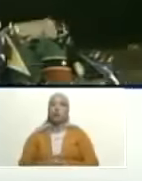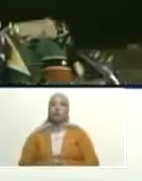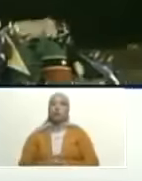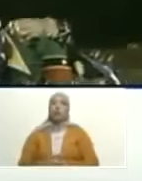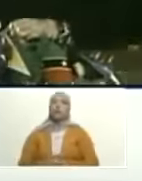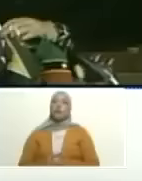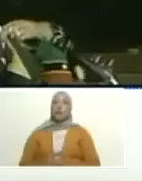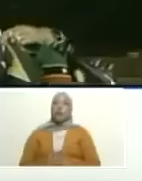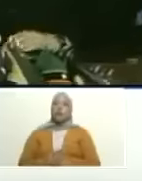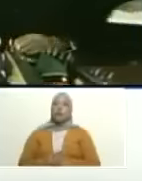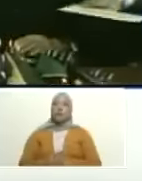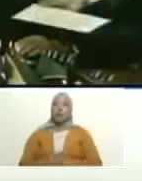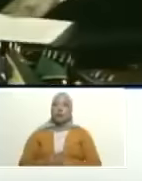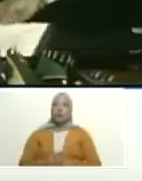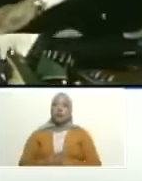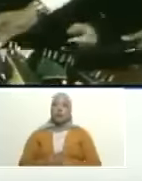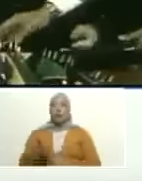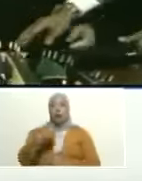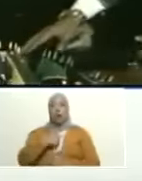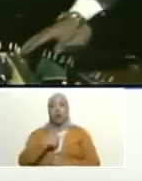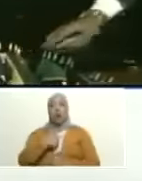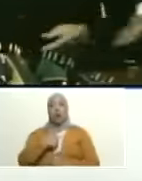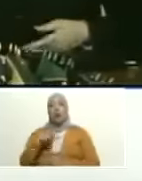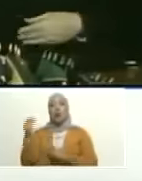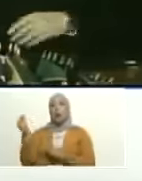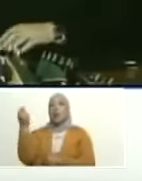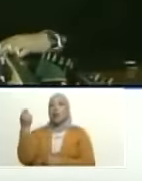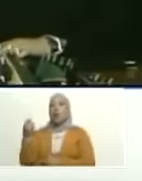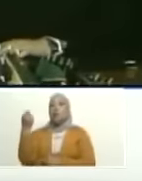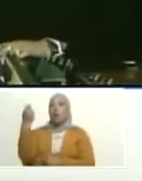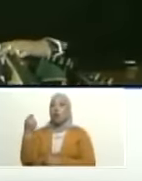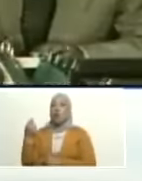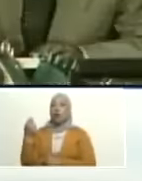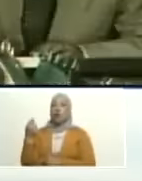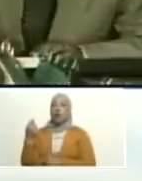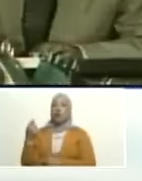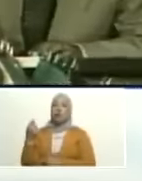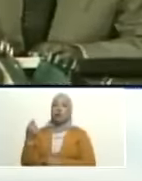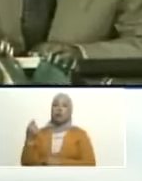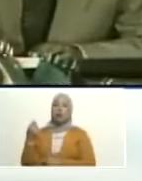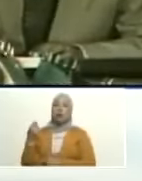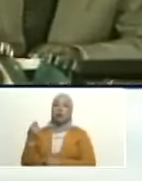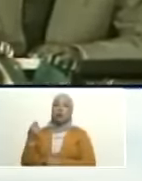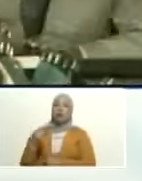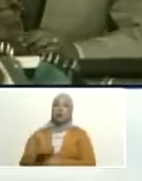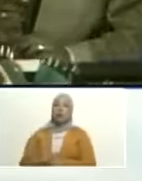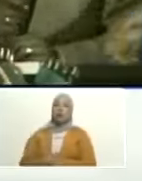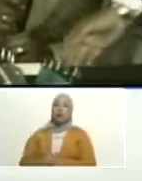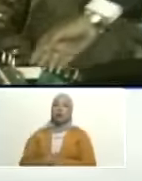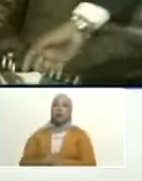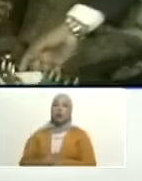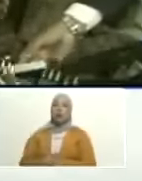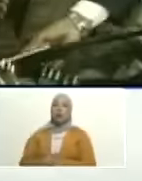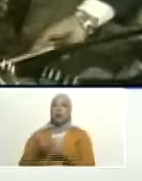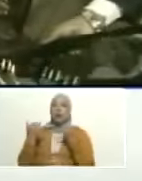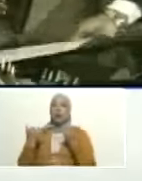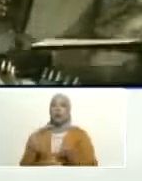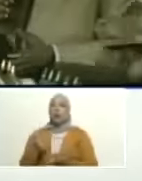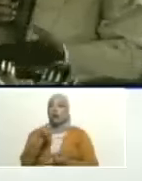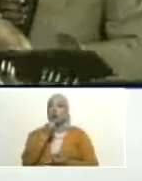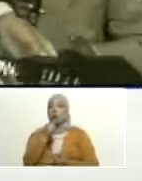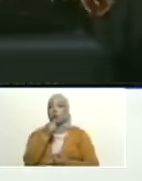Y a mi persona, que era un diputado, yo era en aquel momento